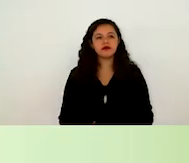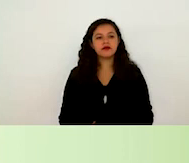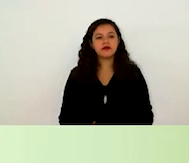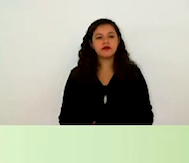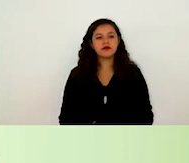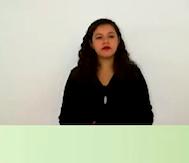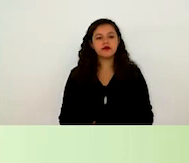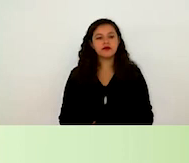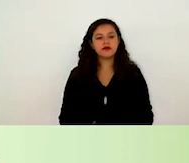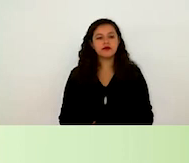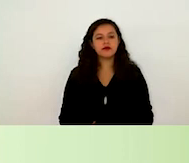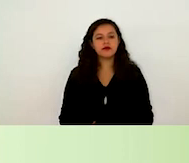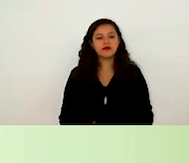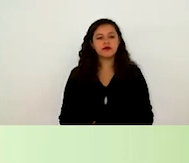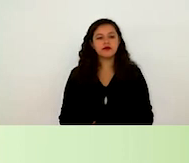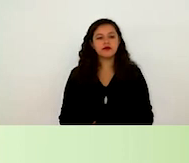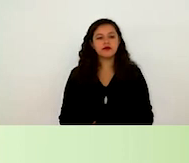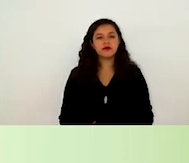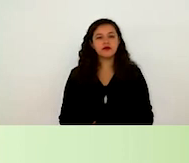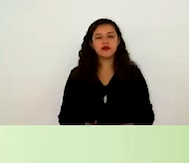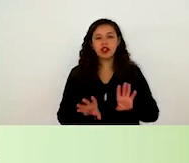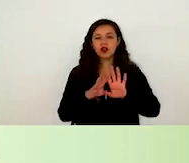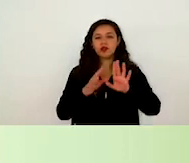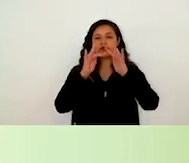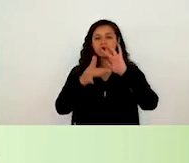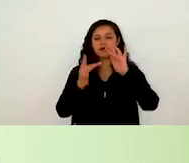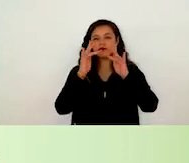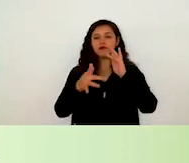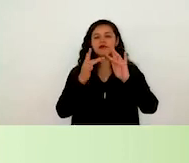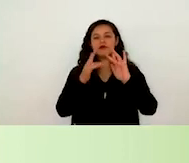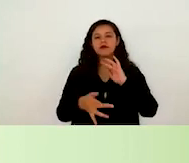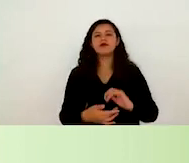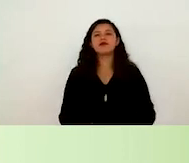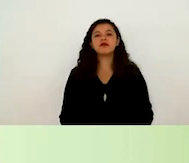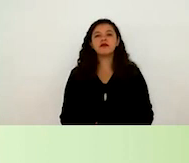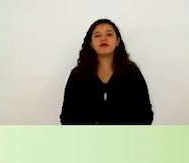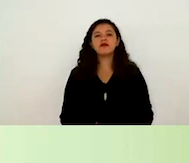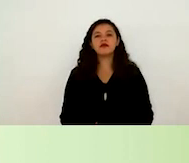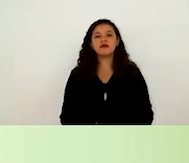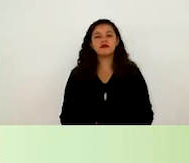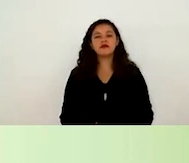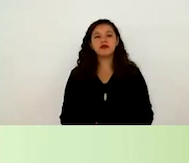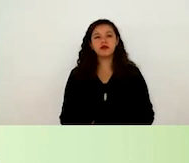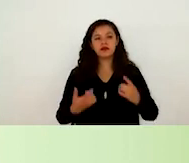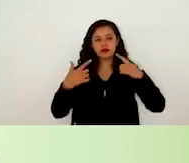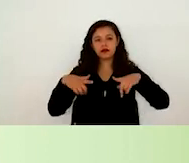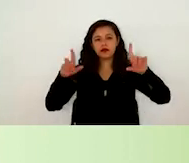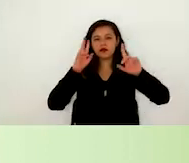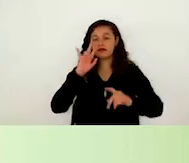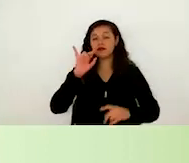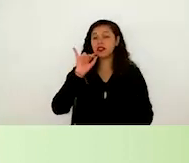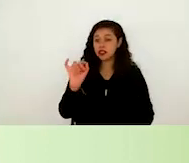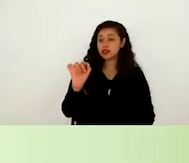segundo que se está trabajando se está viviendo sí sí éste está visualizando la pantalla chicos